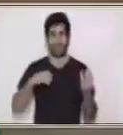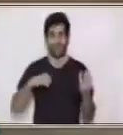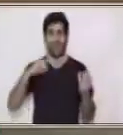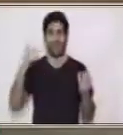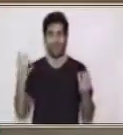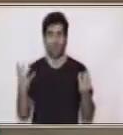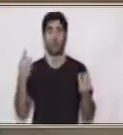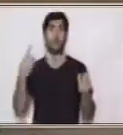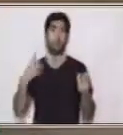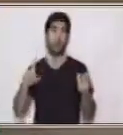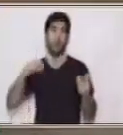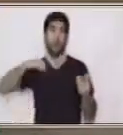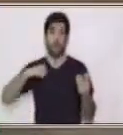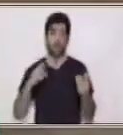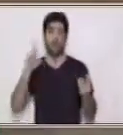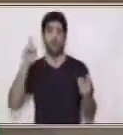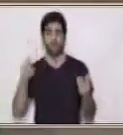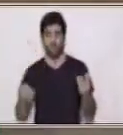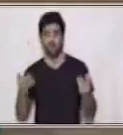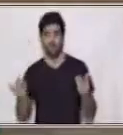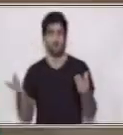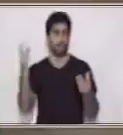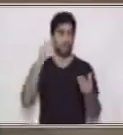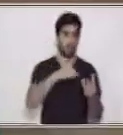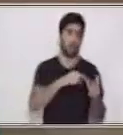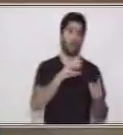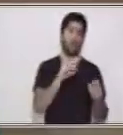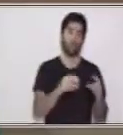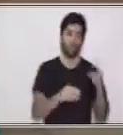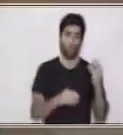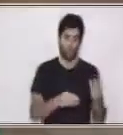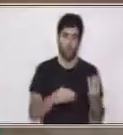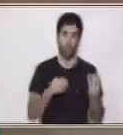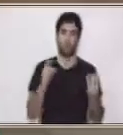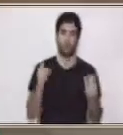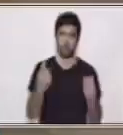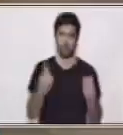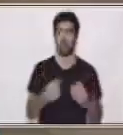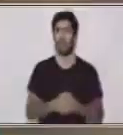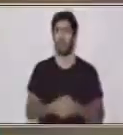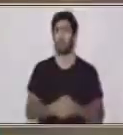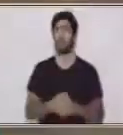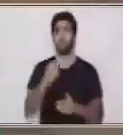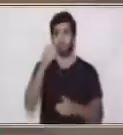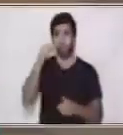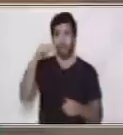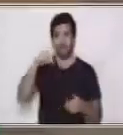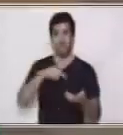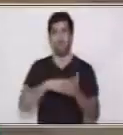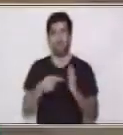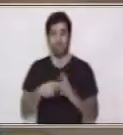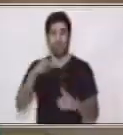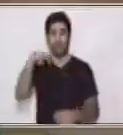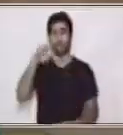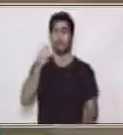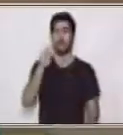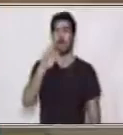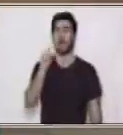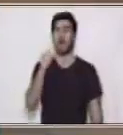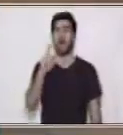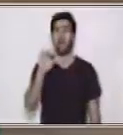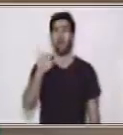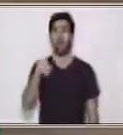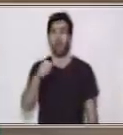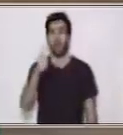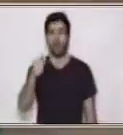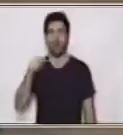gallina debe haber un huevo. Entonces, ¿quién crees tú que pudo haber sido primero? Y acá ya estás desarrollando una paradoja.